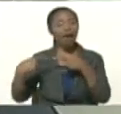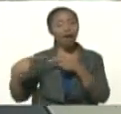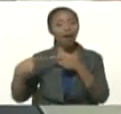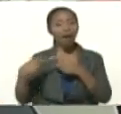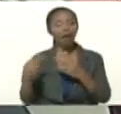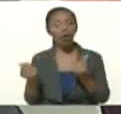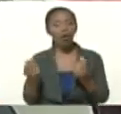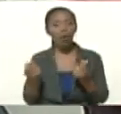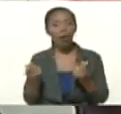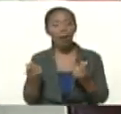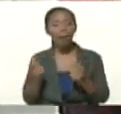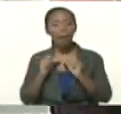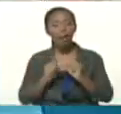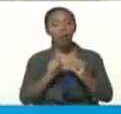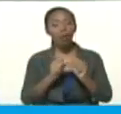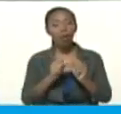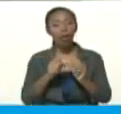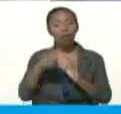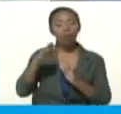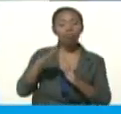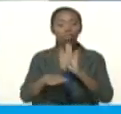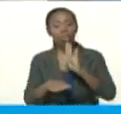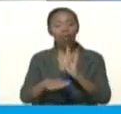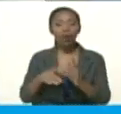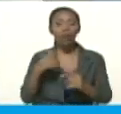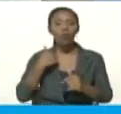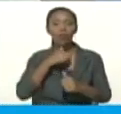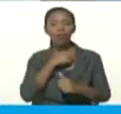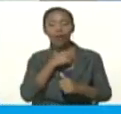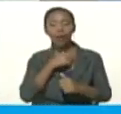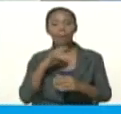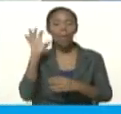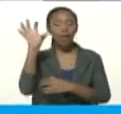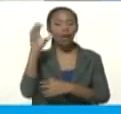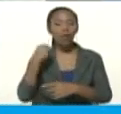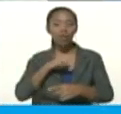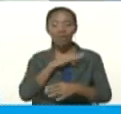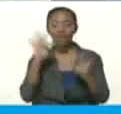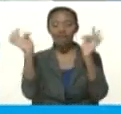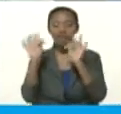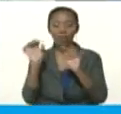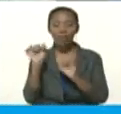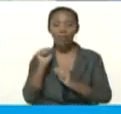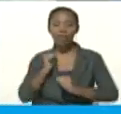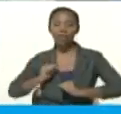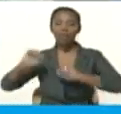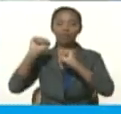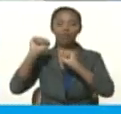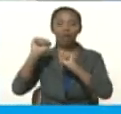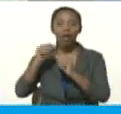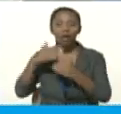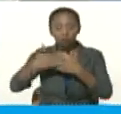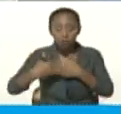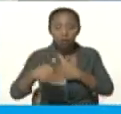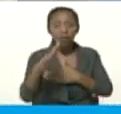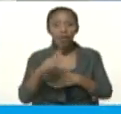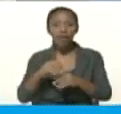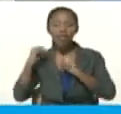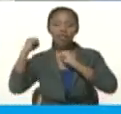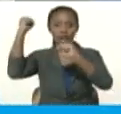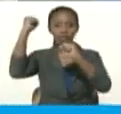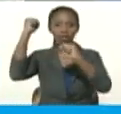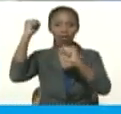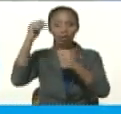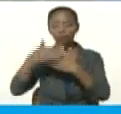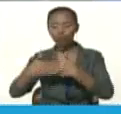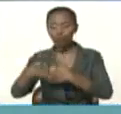seguir desestabilizando a nuestra patria. Y es nuestra forma de acción para seguir avanzando y venciendo. Adelante,